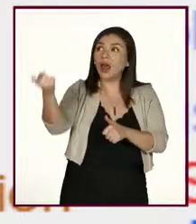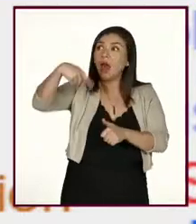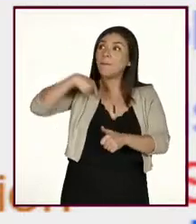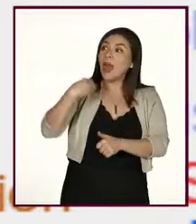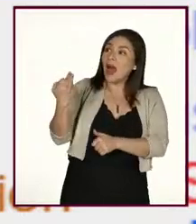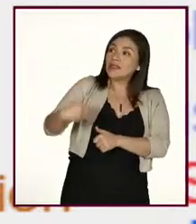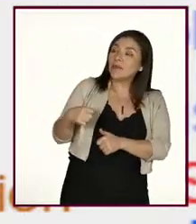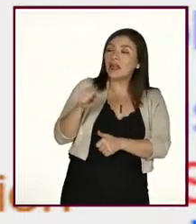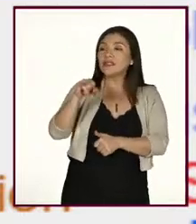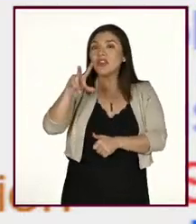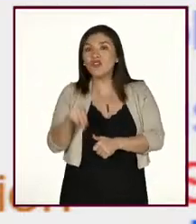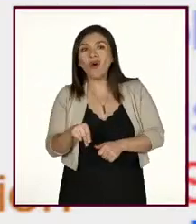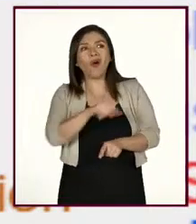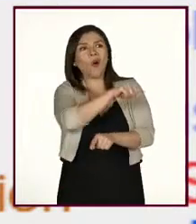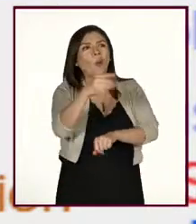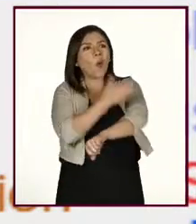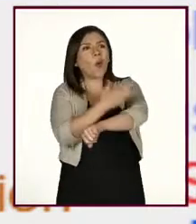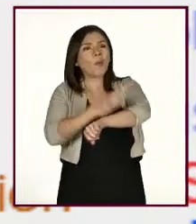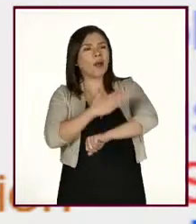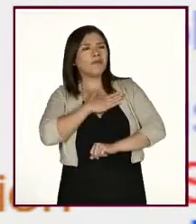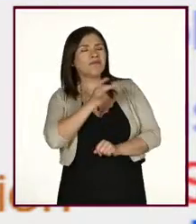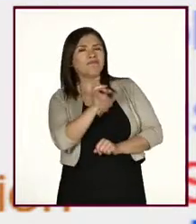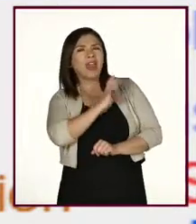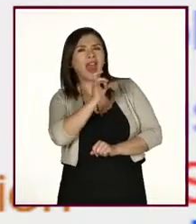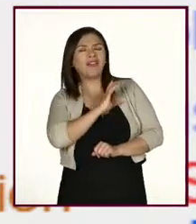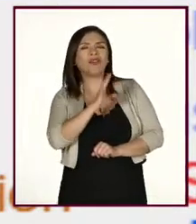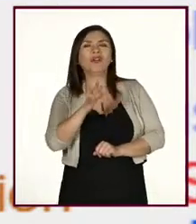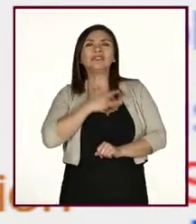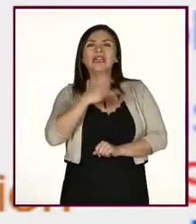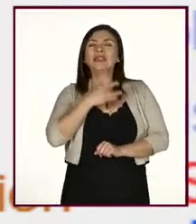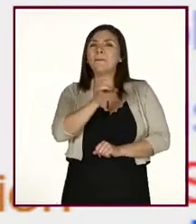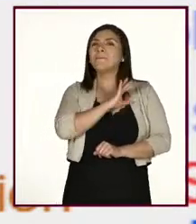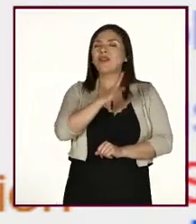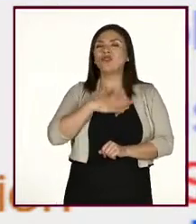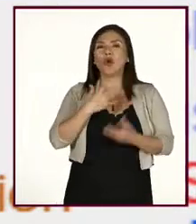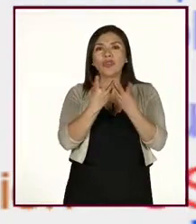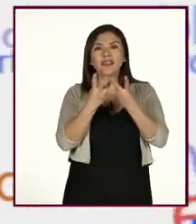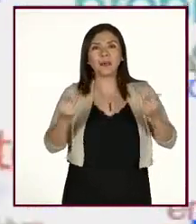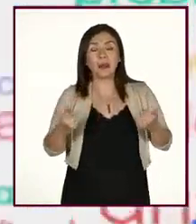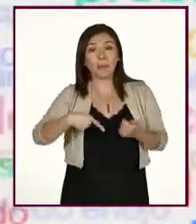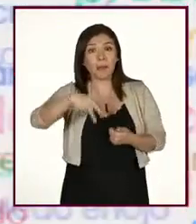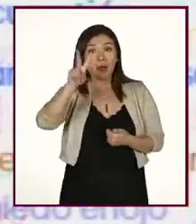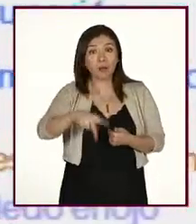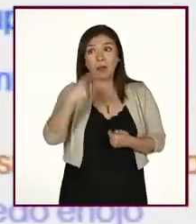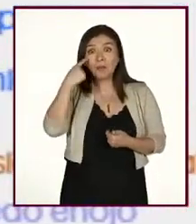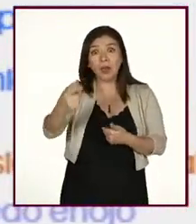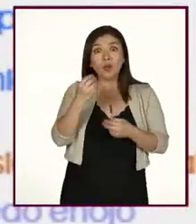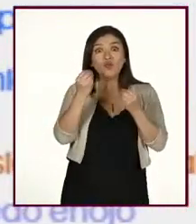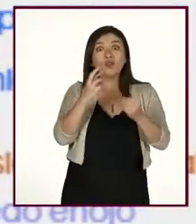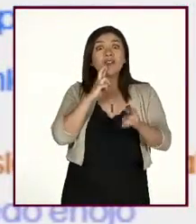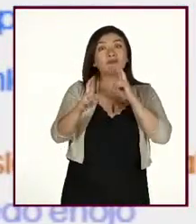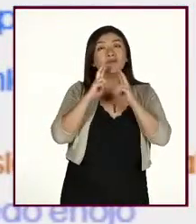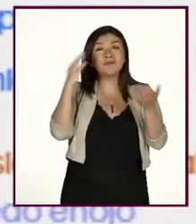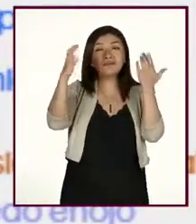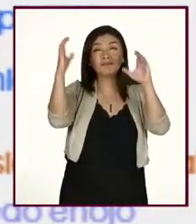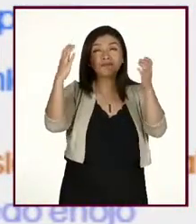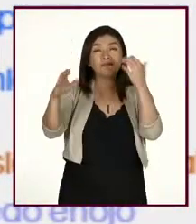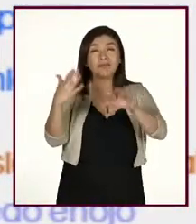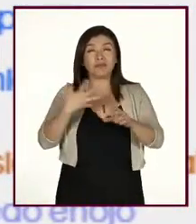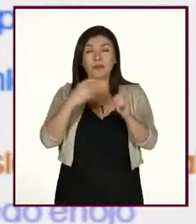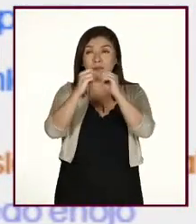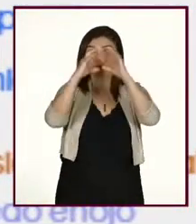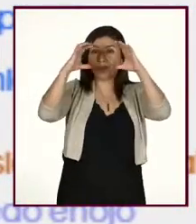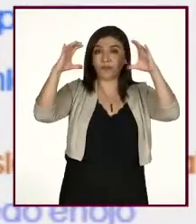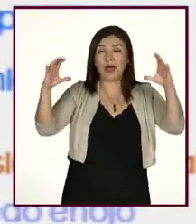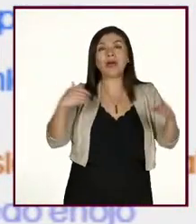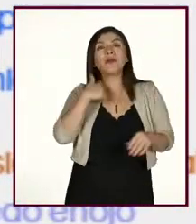miedo a los compañeros o desaparecer. Bueno, me quise ir rápido, pero lo cierto es que la nube es amplia, va cambiando y a